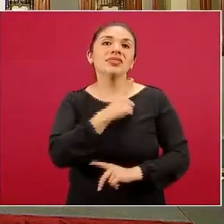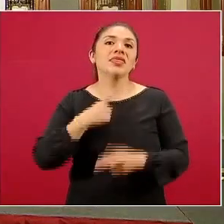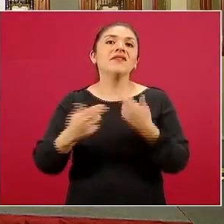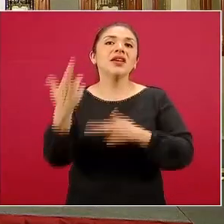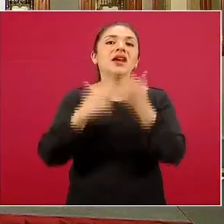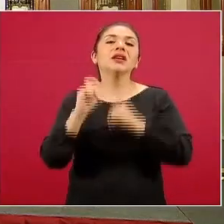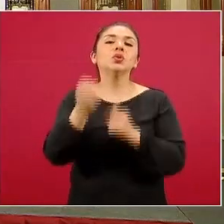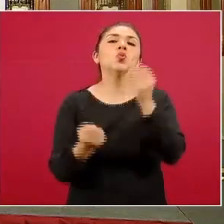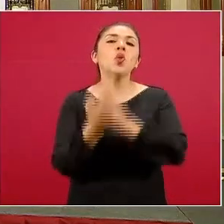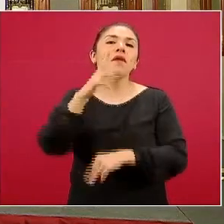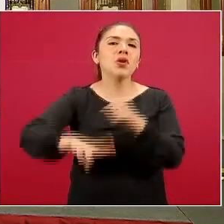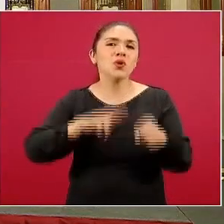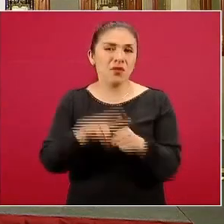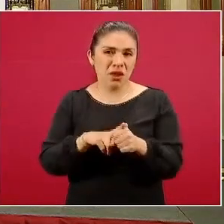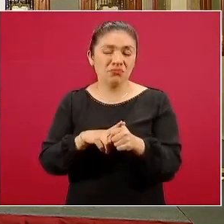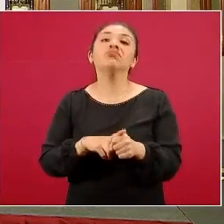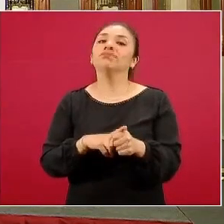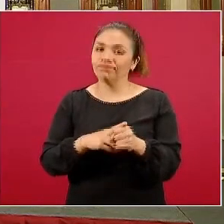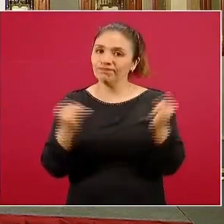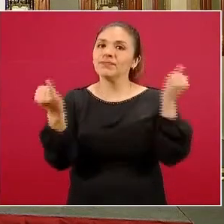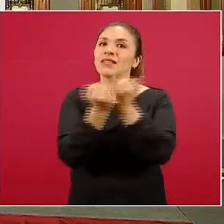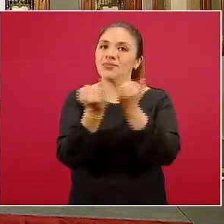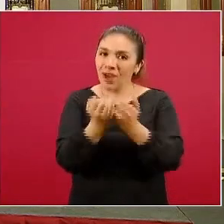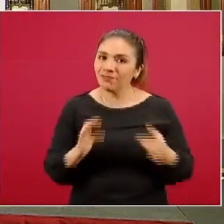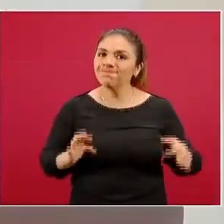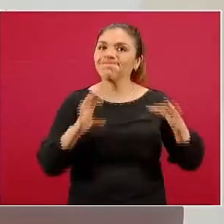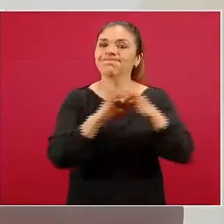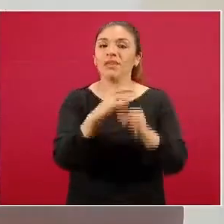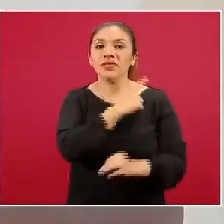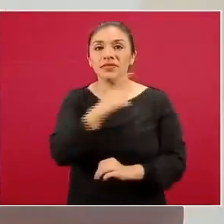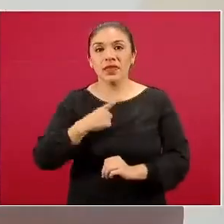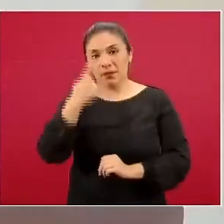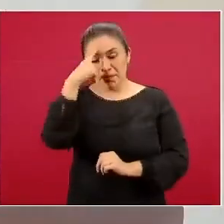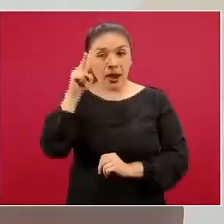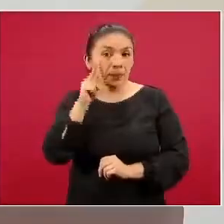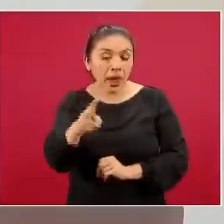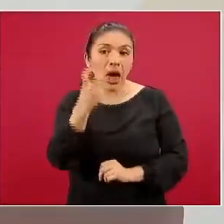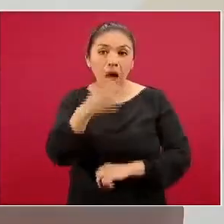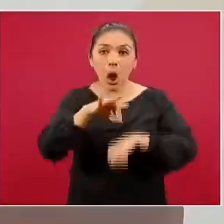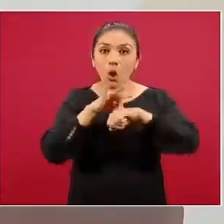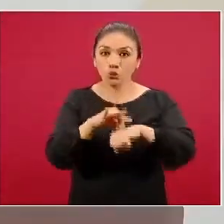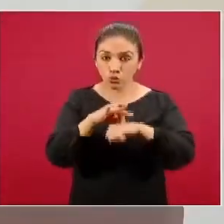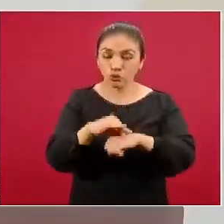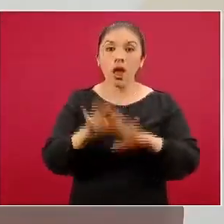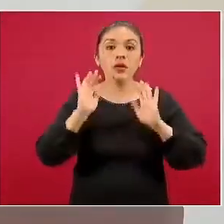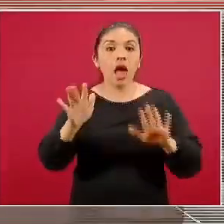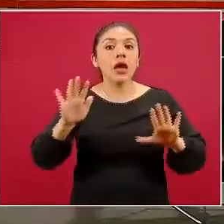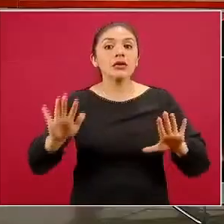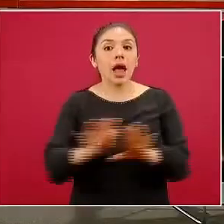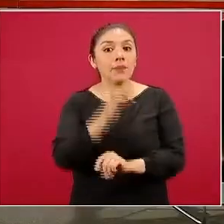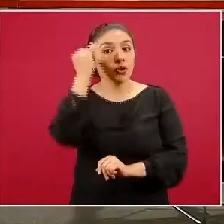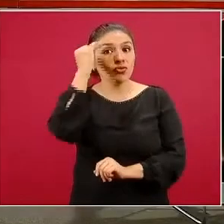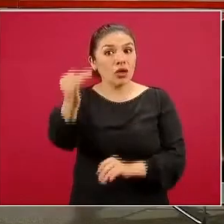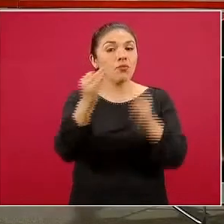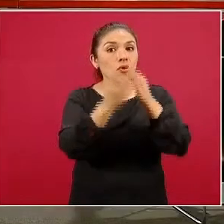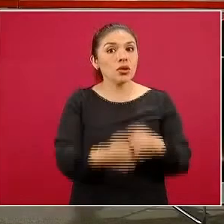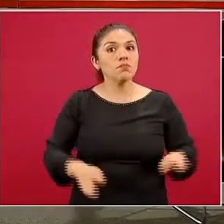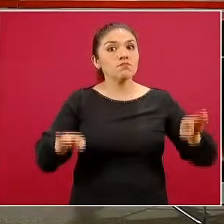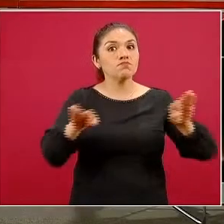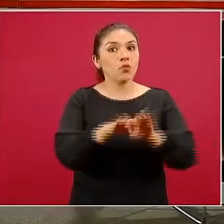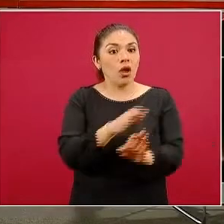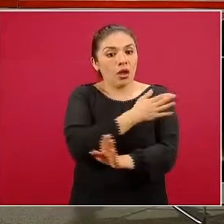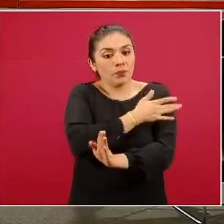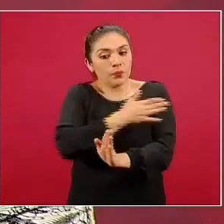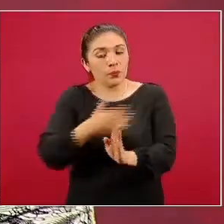nueva normalidad y también los lineamientos se han adaptado para que refleje esto. Se ha pasado un periodo importante y por lo